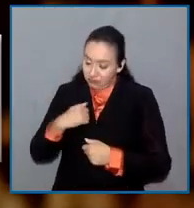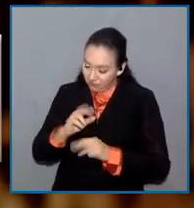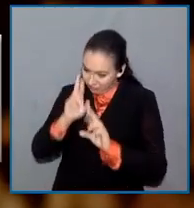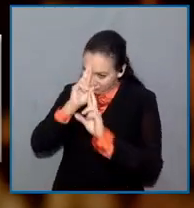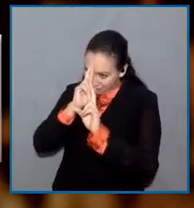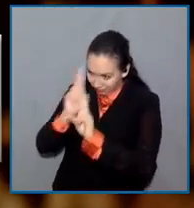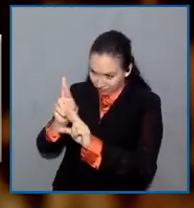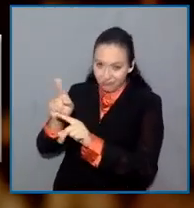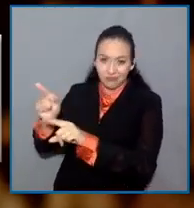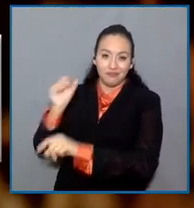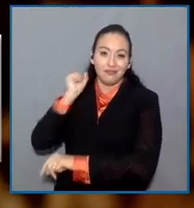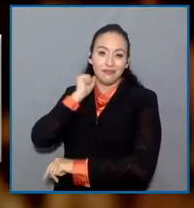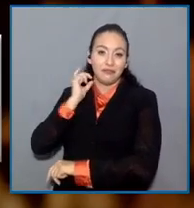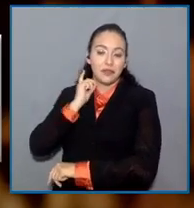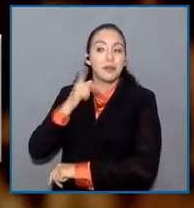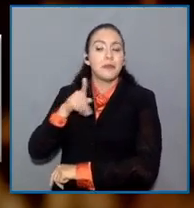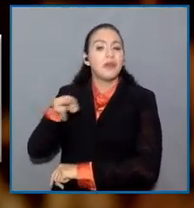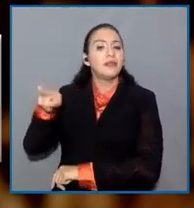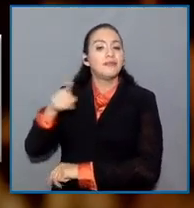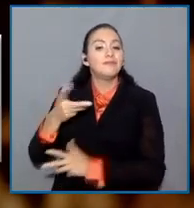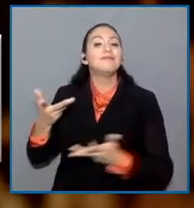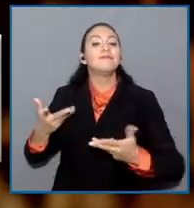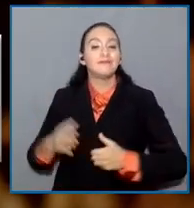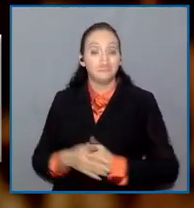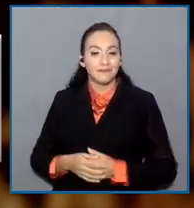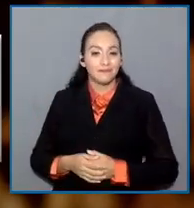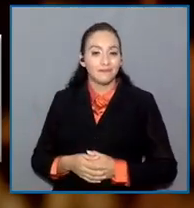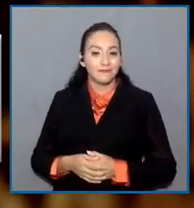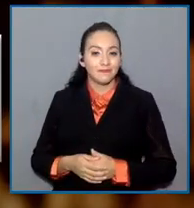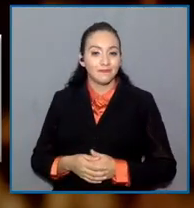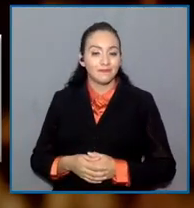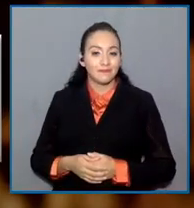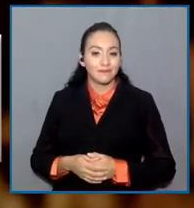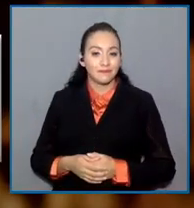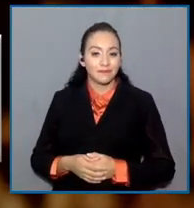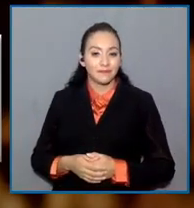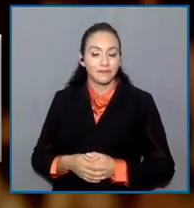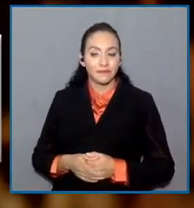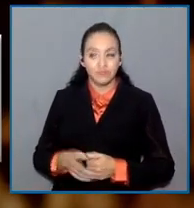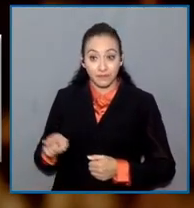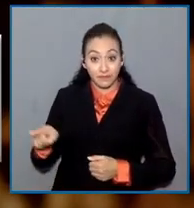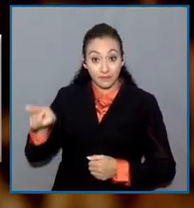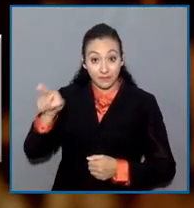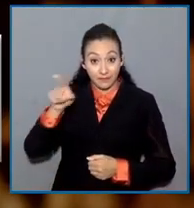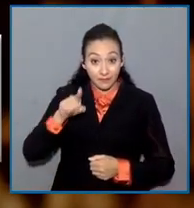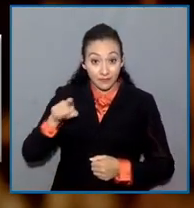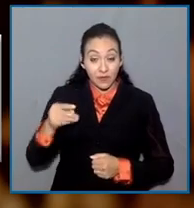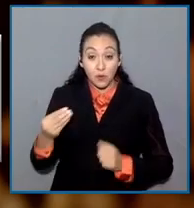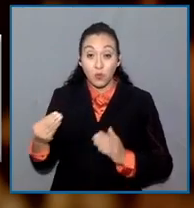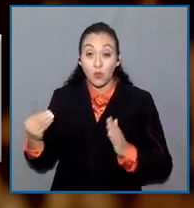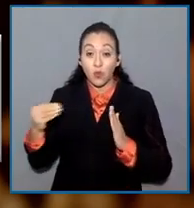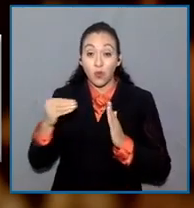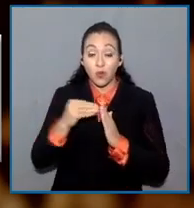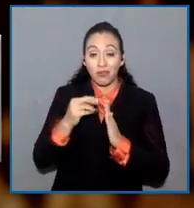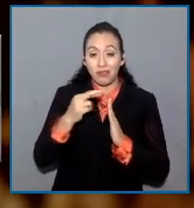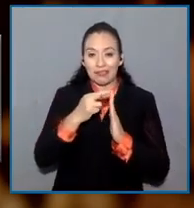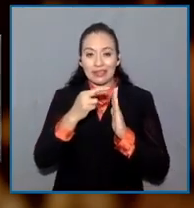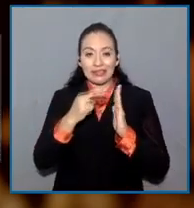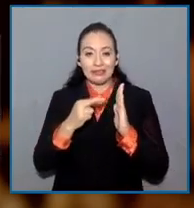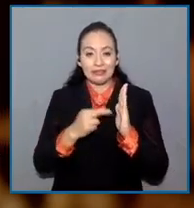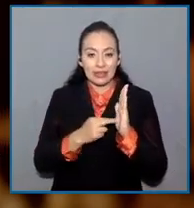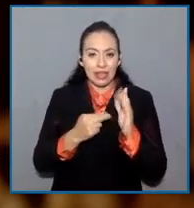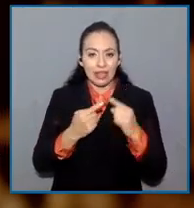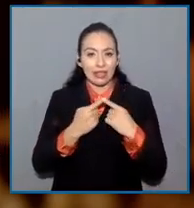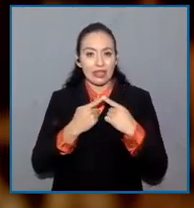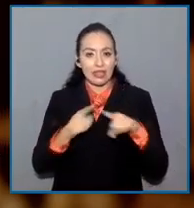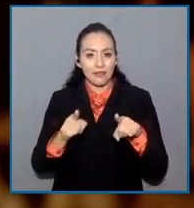presidenta de la República en ser la primera presidenta no de México, de un país distinto al que ha existido desde